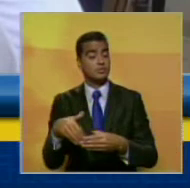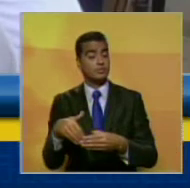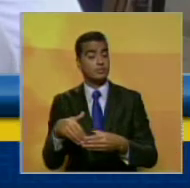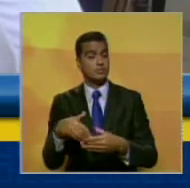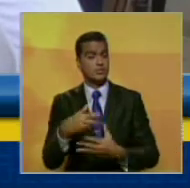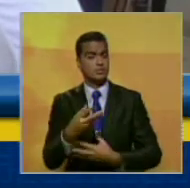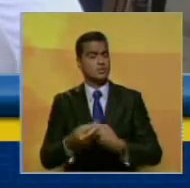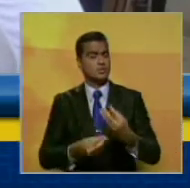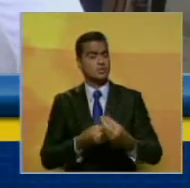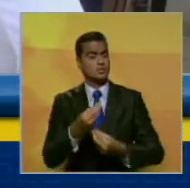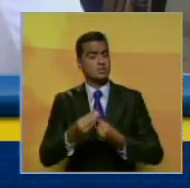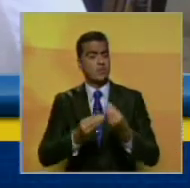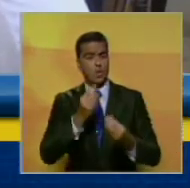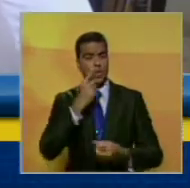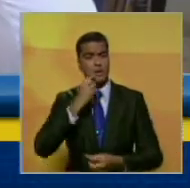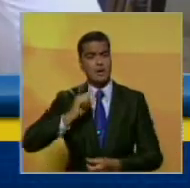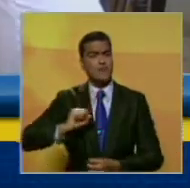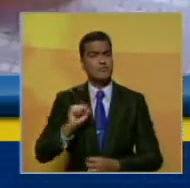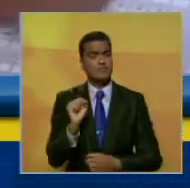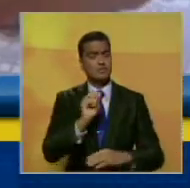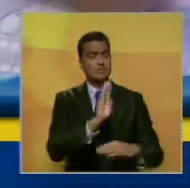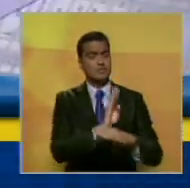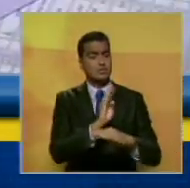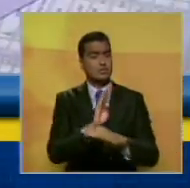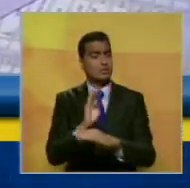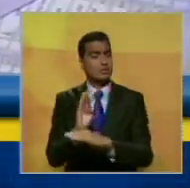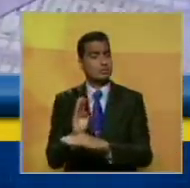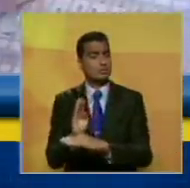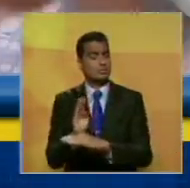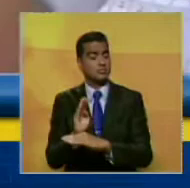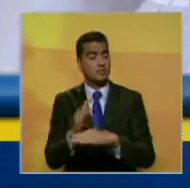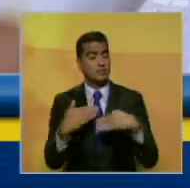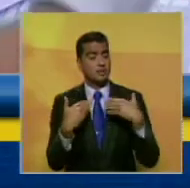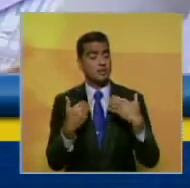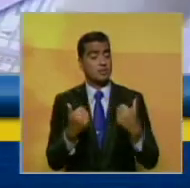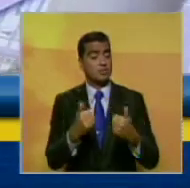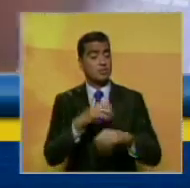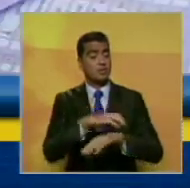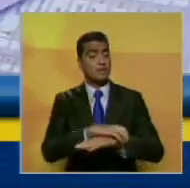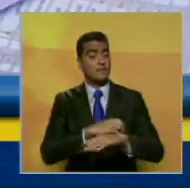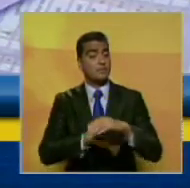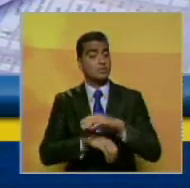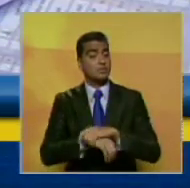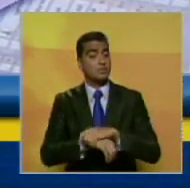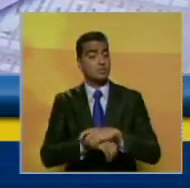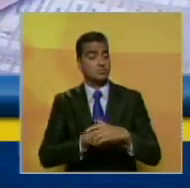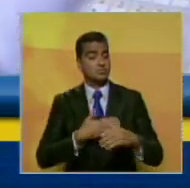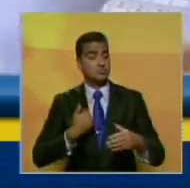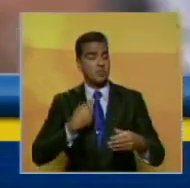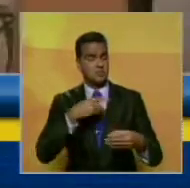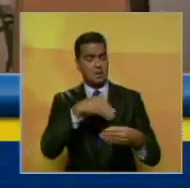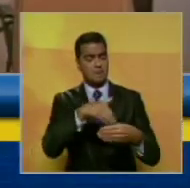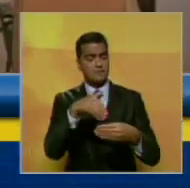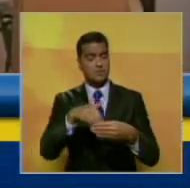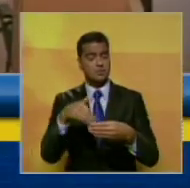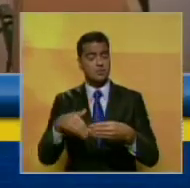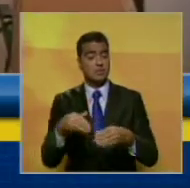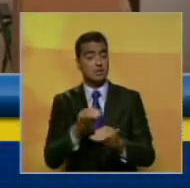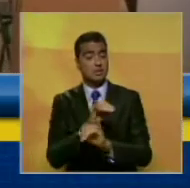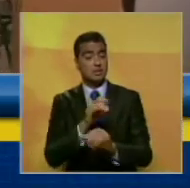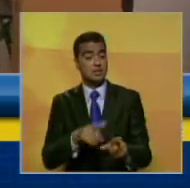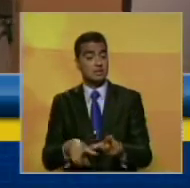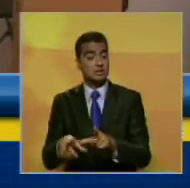se produjeron cuando efectivos de las fuerzas de seguridad, personal sanitario y de prisiones se disponían a votar por adelantado en la